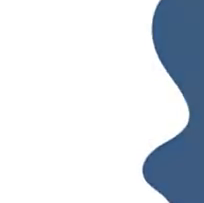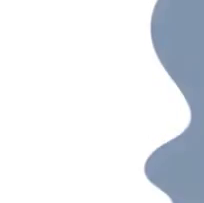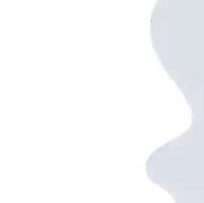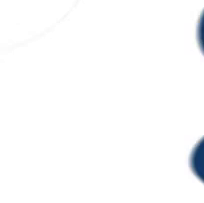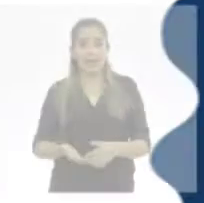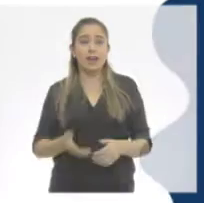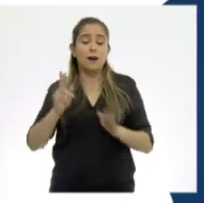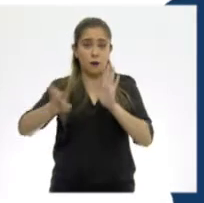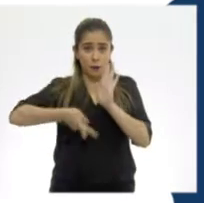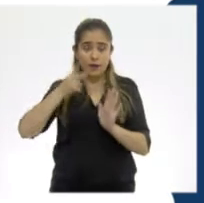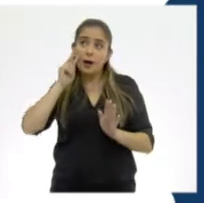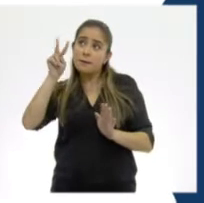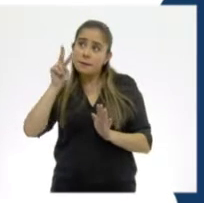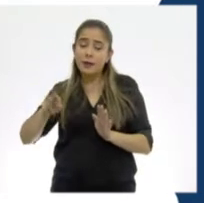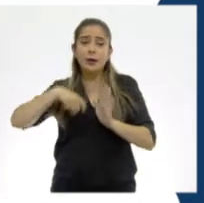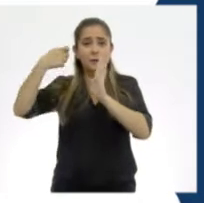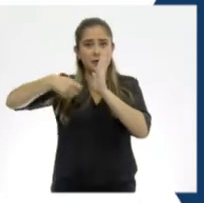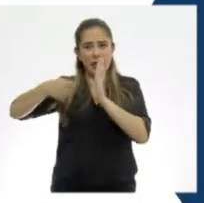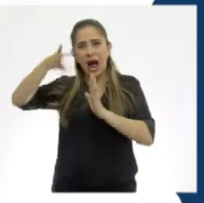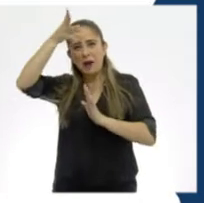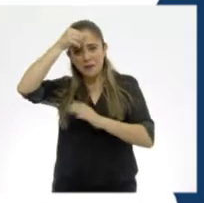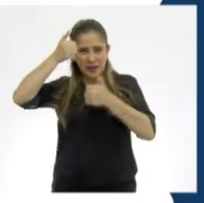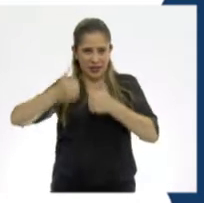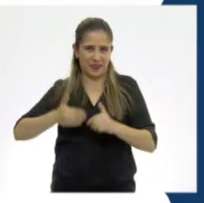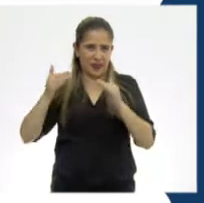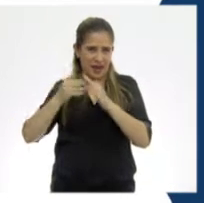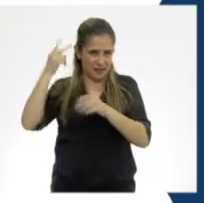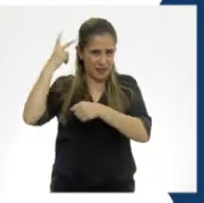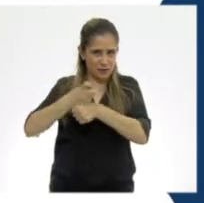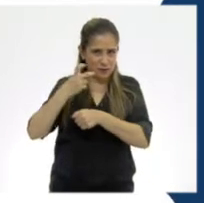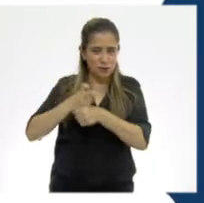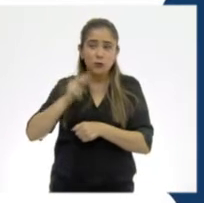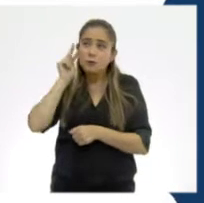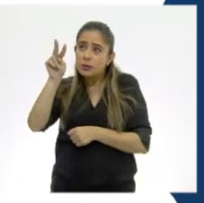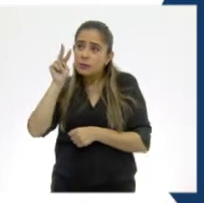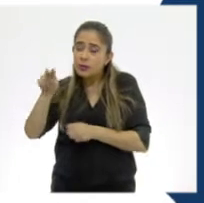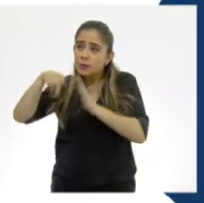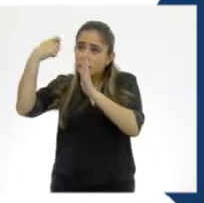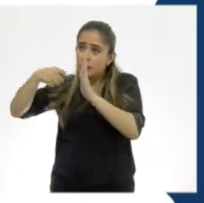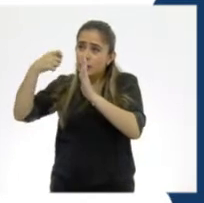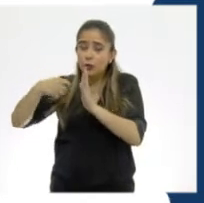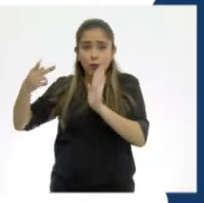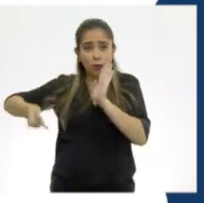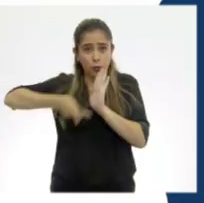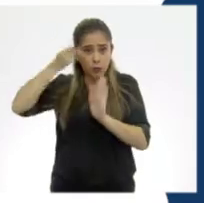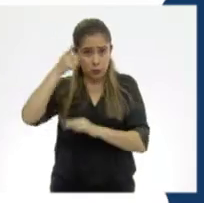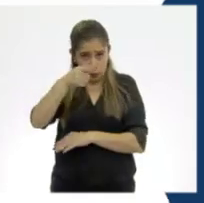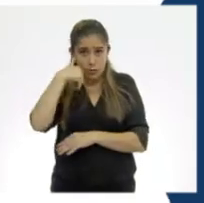Si quieres volver a ver los programas de Aprende en Casa, los puedes encontrar en la siguiente liga: